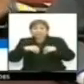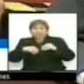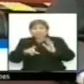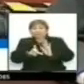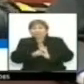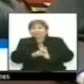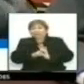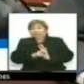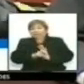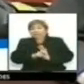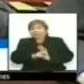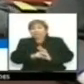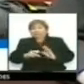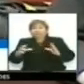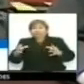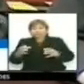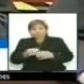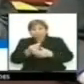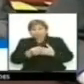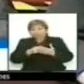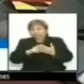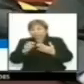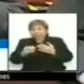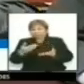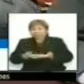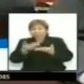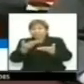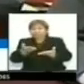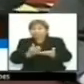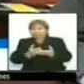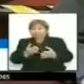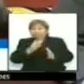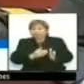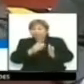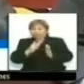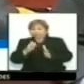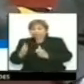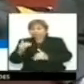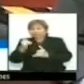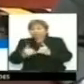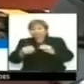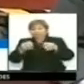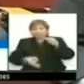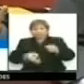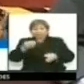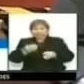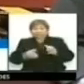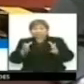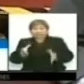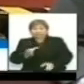ley para que la inmunidad parlamentaria se levante a través de un procedimiento que terminaba en el Tribunal